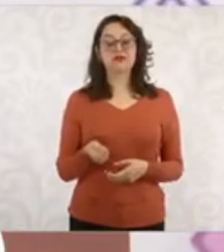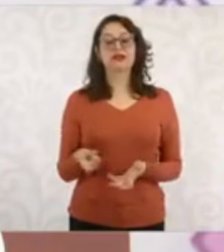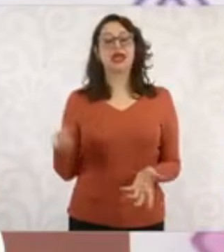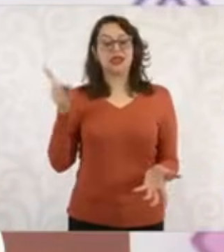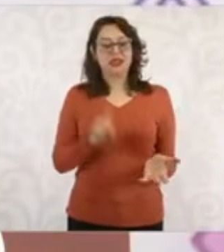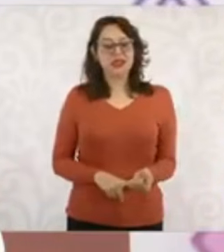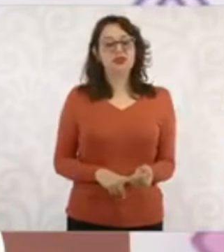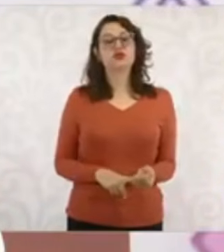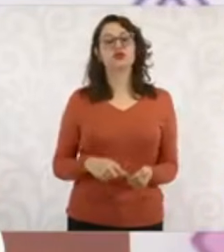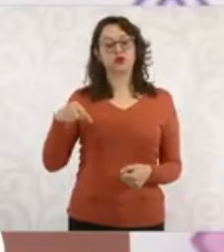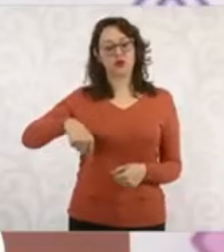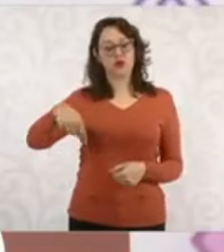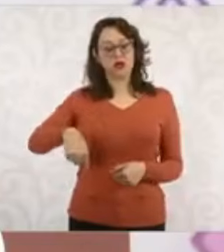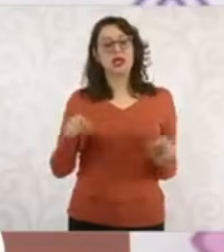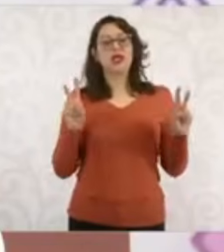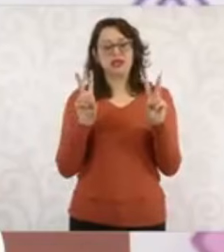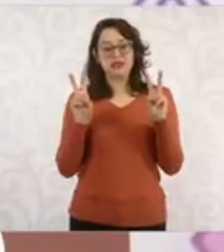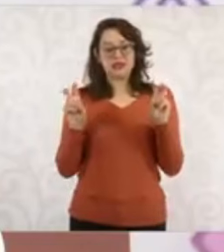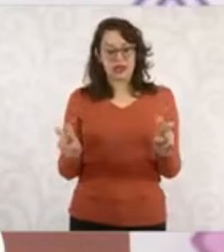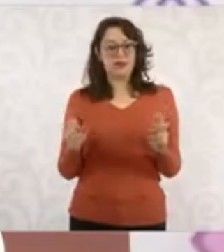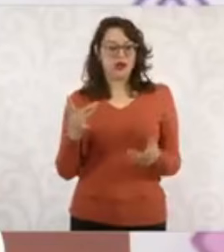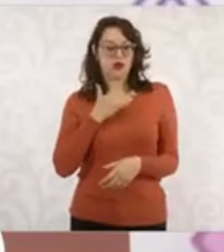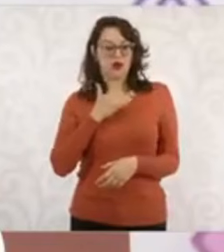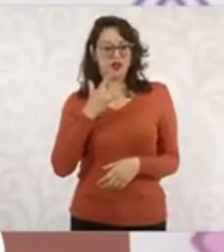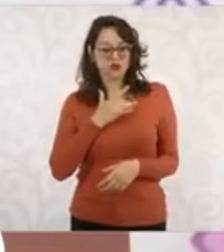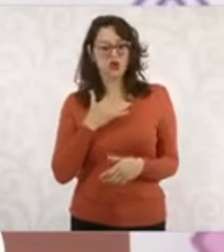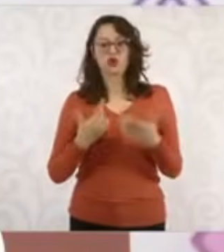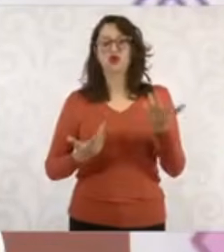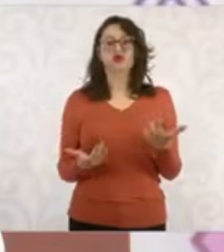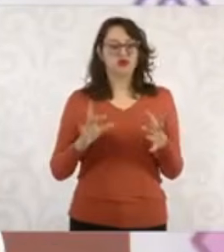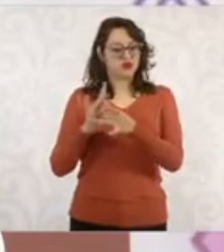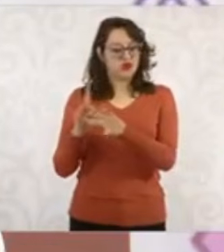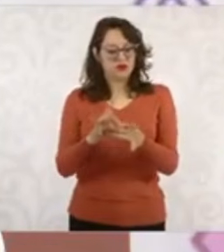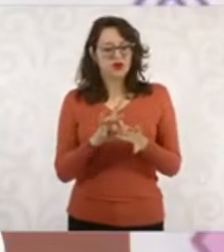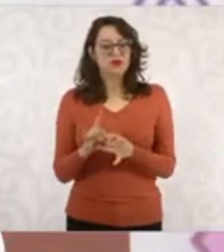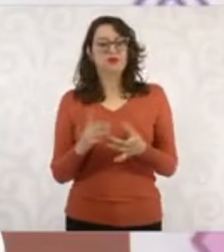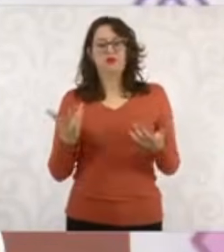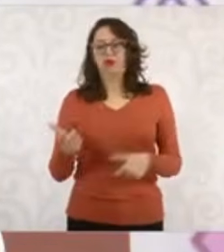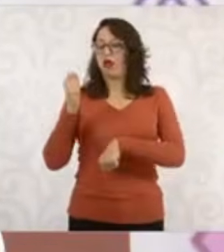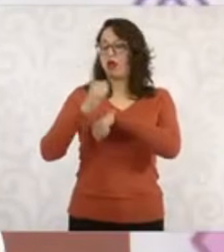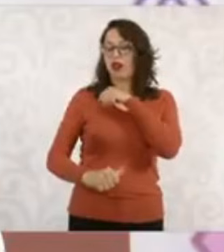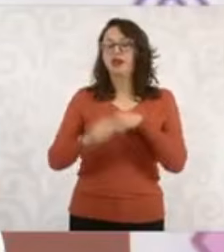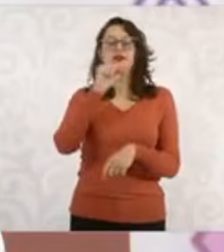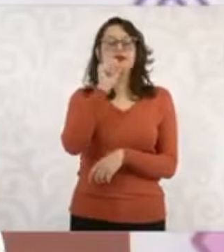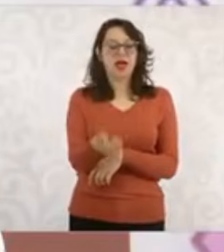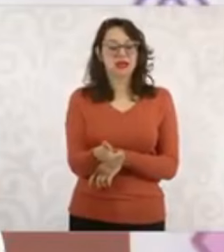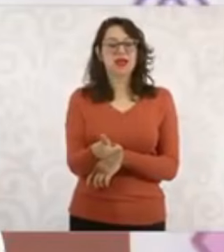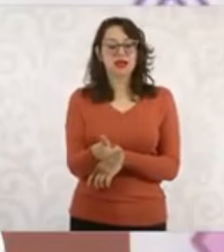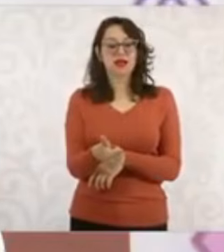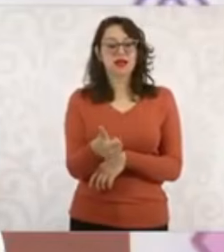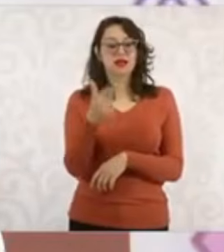precisamente para atacar el tema de los infartos. Y además son procedimientos no quirúrgicos, que